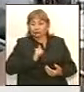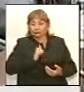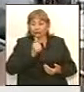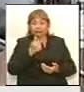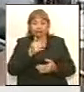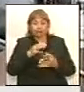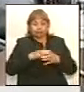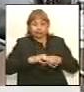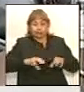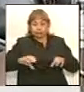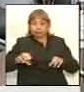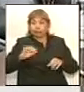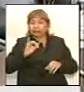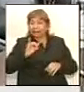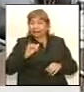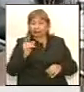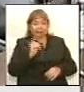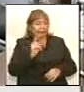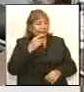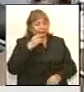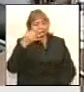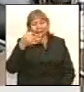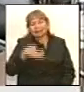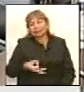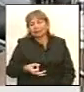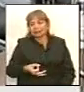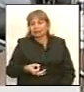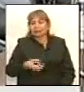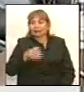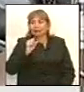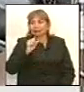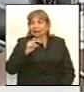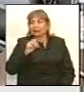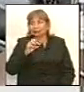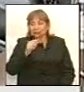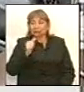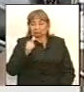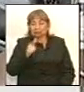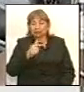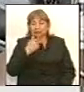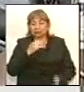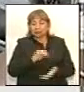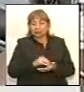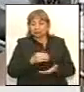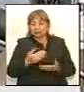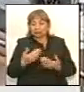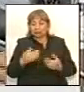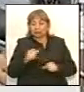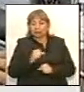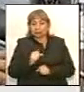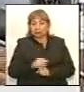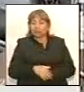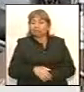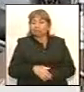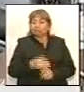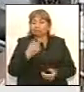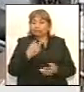recursos y no es justo que Sedapal, en complicidad con el consorcio San Martín,